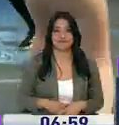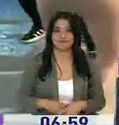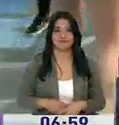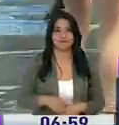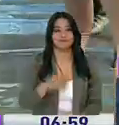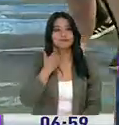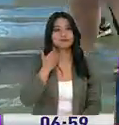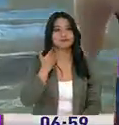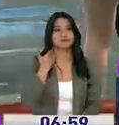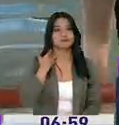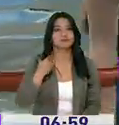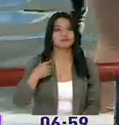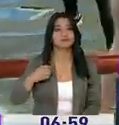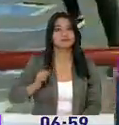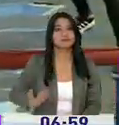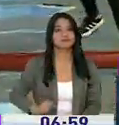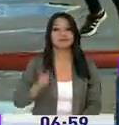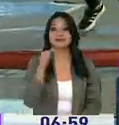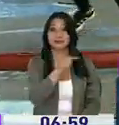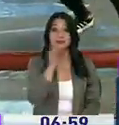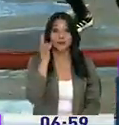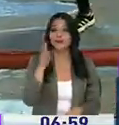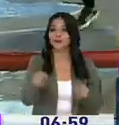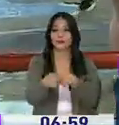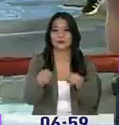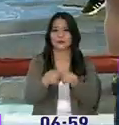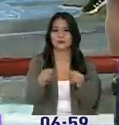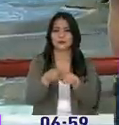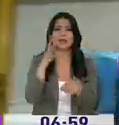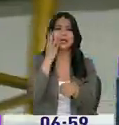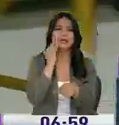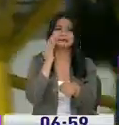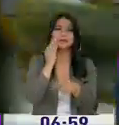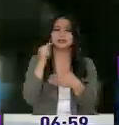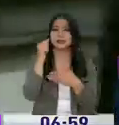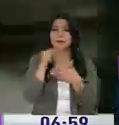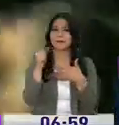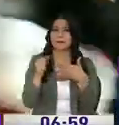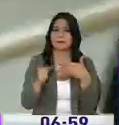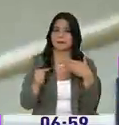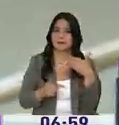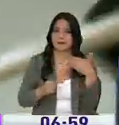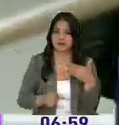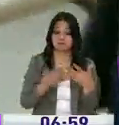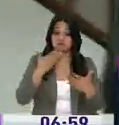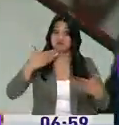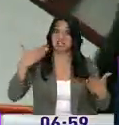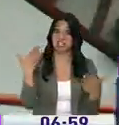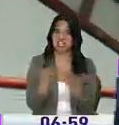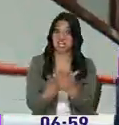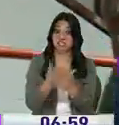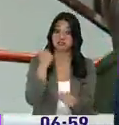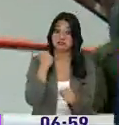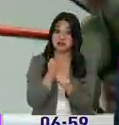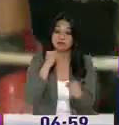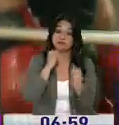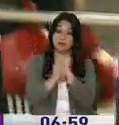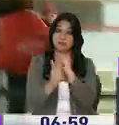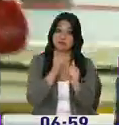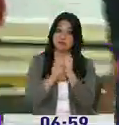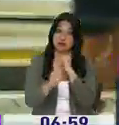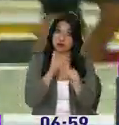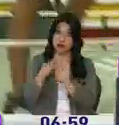Junto con la experiencia de Sheila, hay varias anécdotas por contar. Gente que gracias a los guantes logró triunfos deportivos y otros